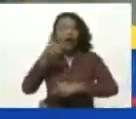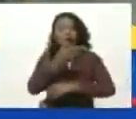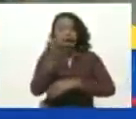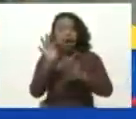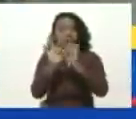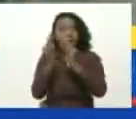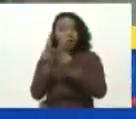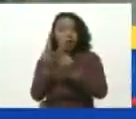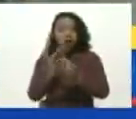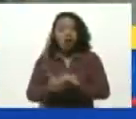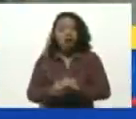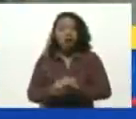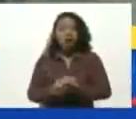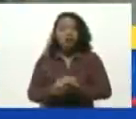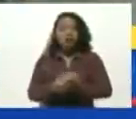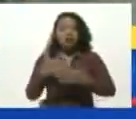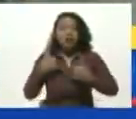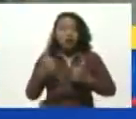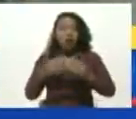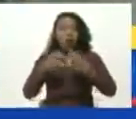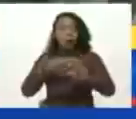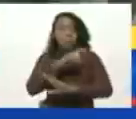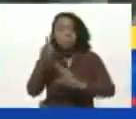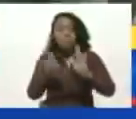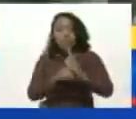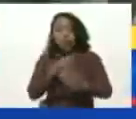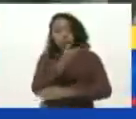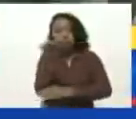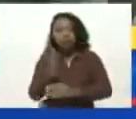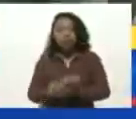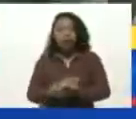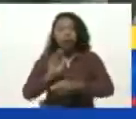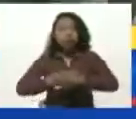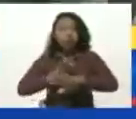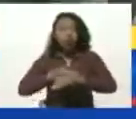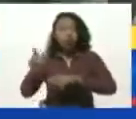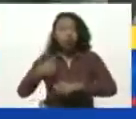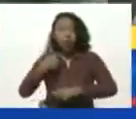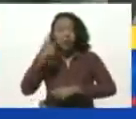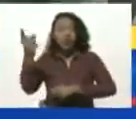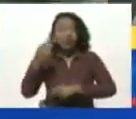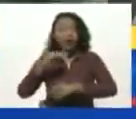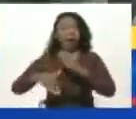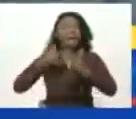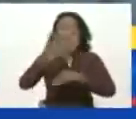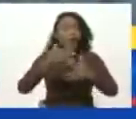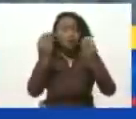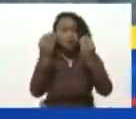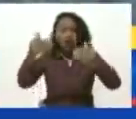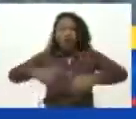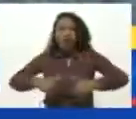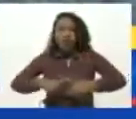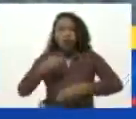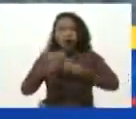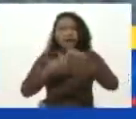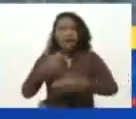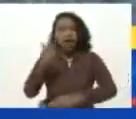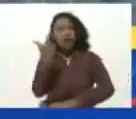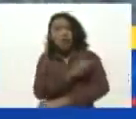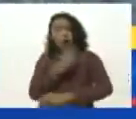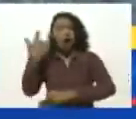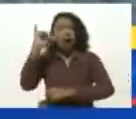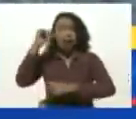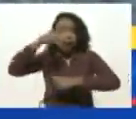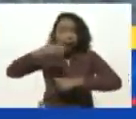familia, la salud de ustedes. Por eso es que le digo, bueno, después de tanto esfuerzo para conseguir las vacunas, las tenemos